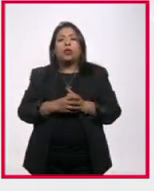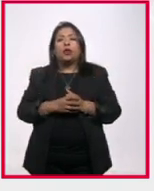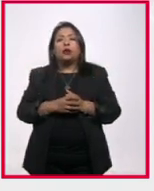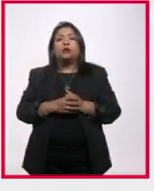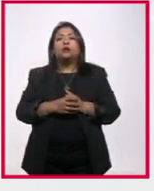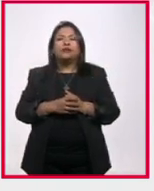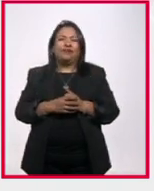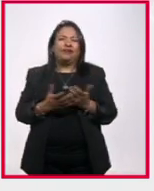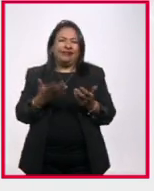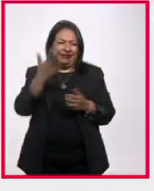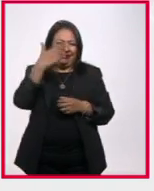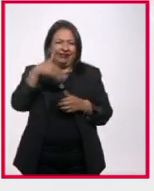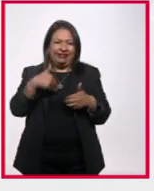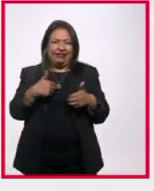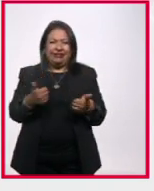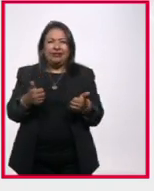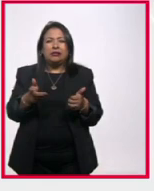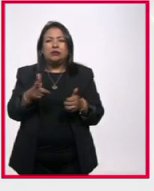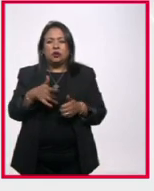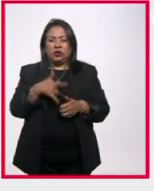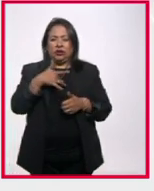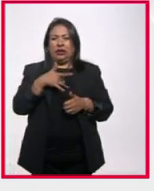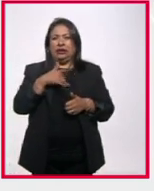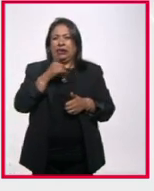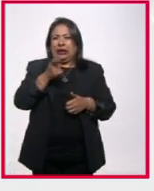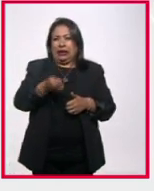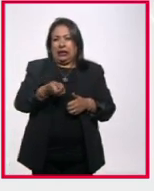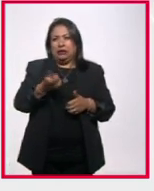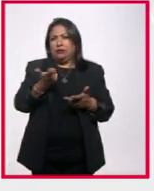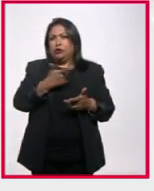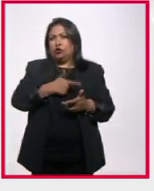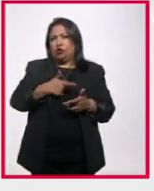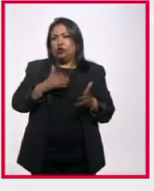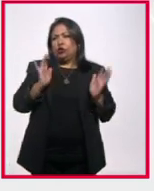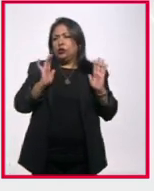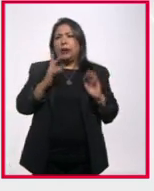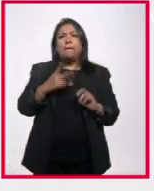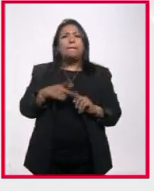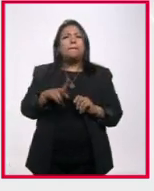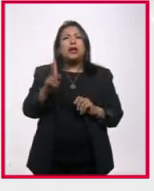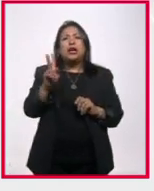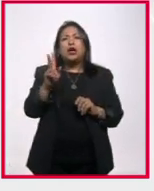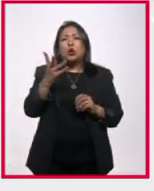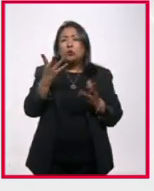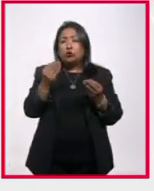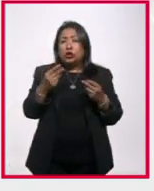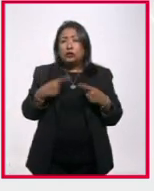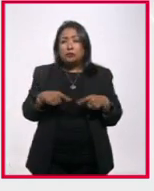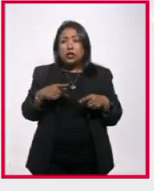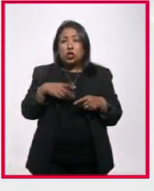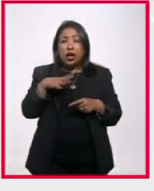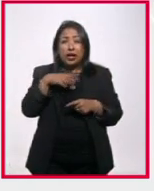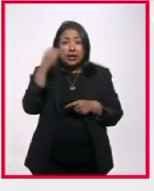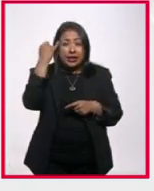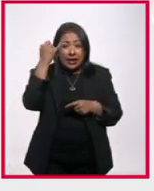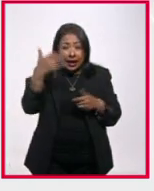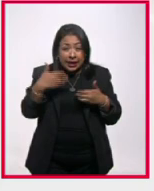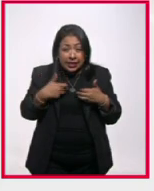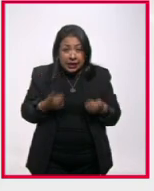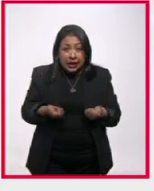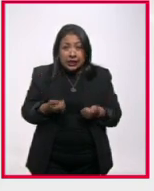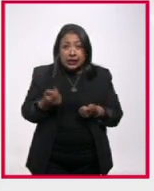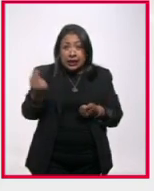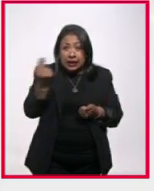de ¿sabes? Lo que le puede hacer sentir. Pero no mucha gente tiene idea de lo que